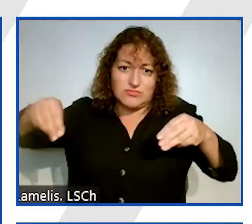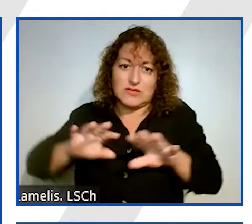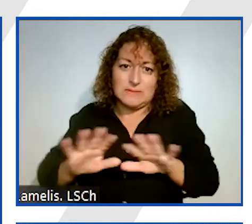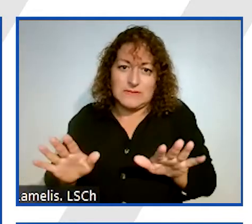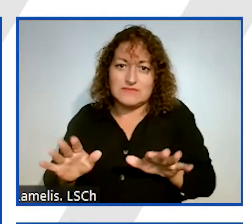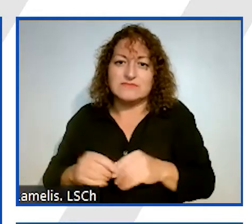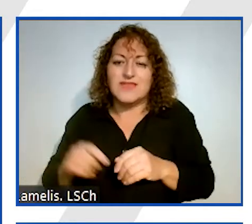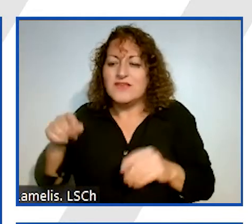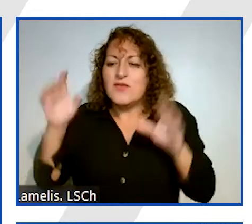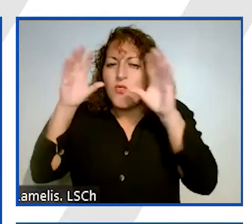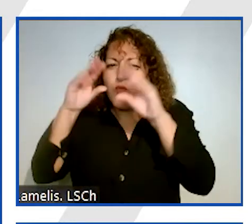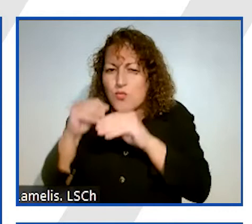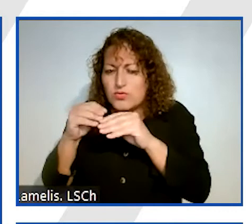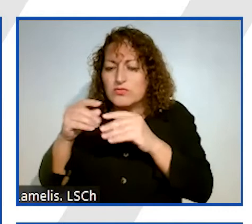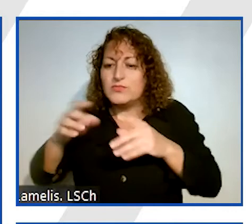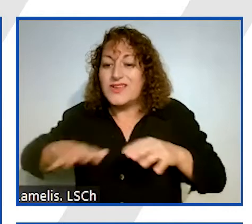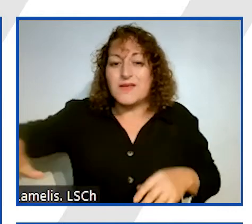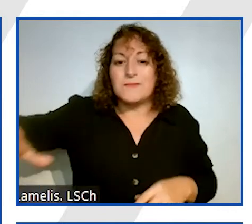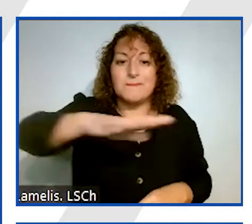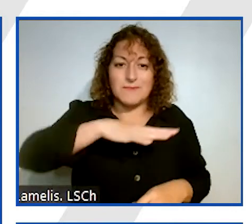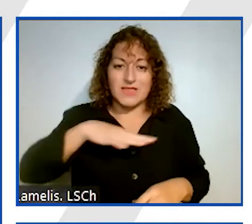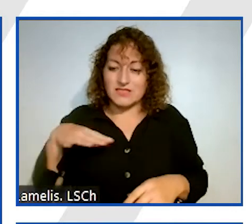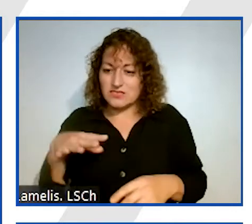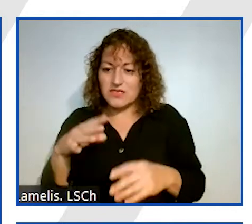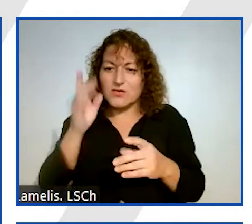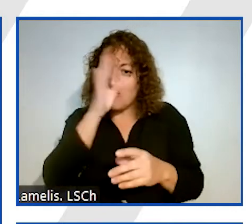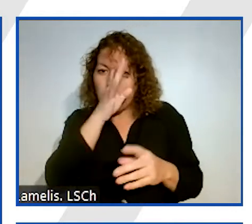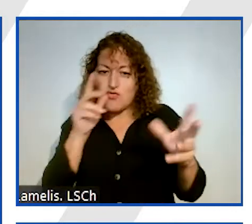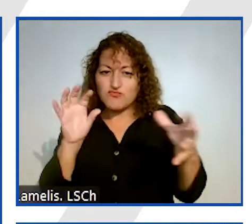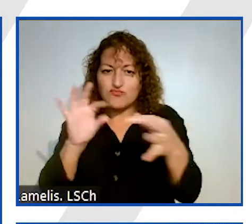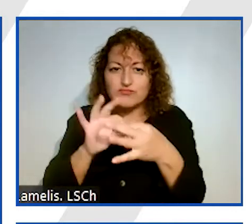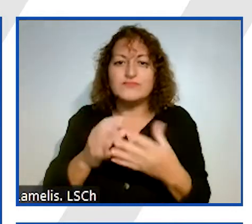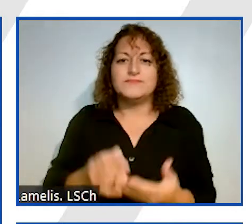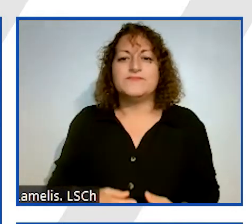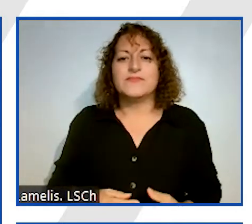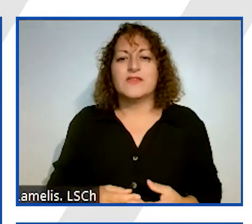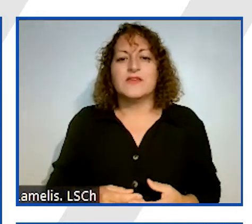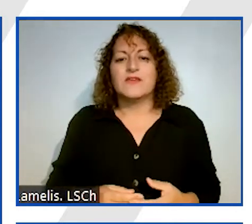están camuflados en su ambiente. Y bueno, tenemos algunos especímenes bastante más extraños, como